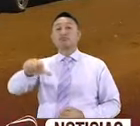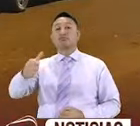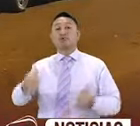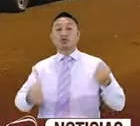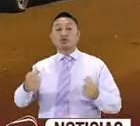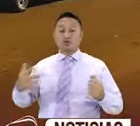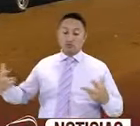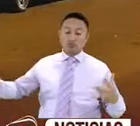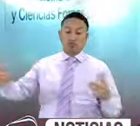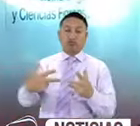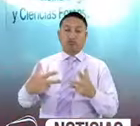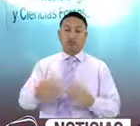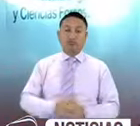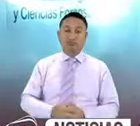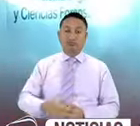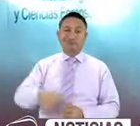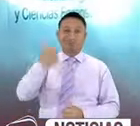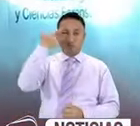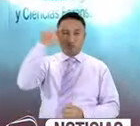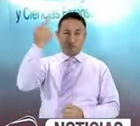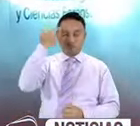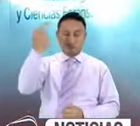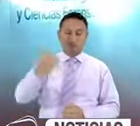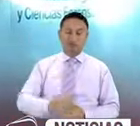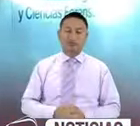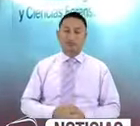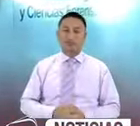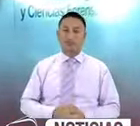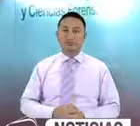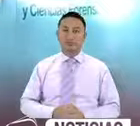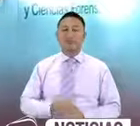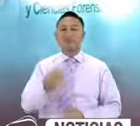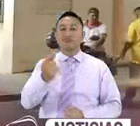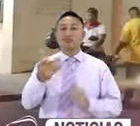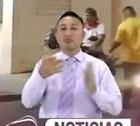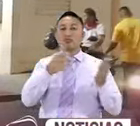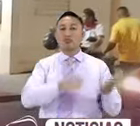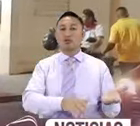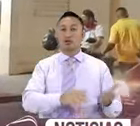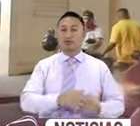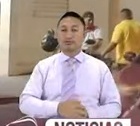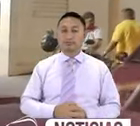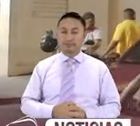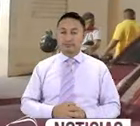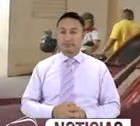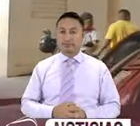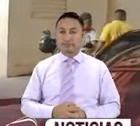interceptaron y le propinaron varios disparos, terminando con su vida de forma inmediata.